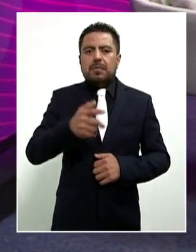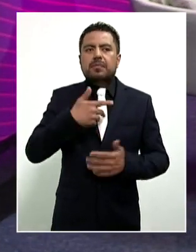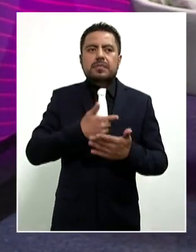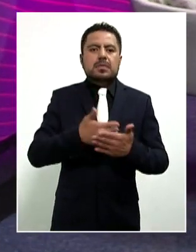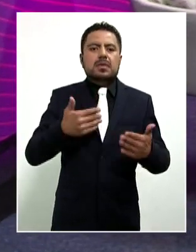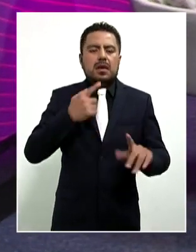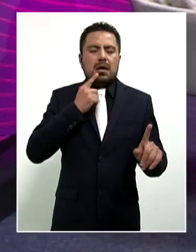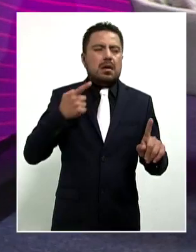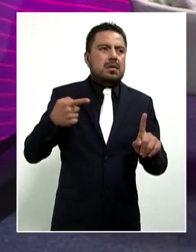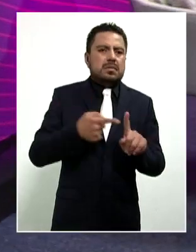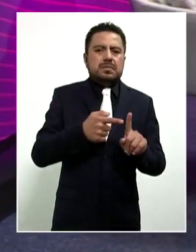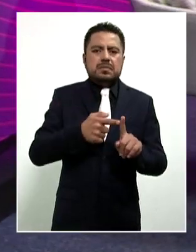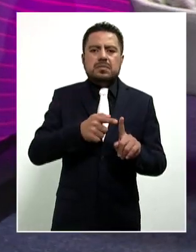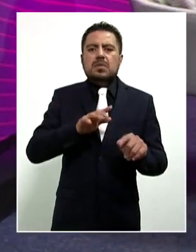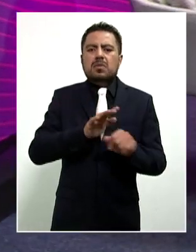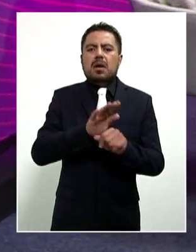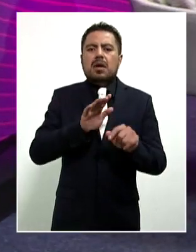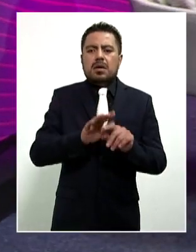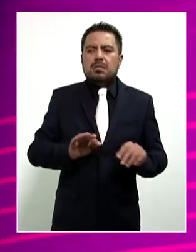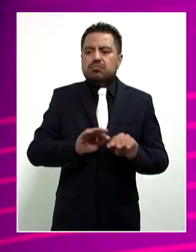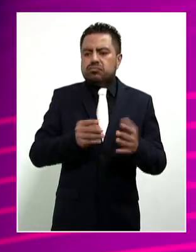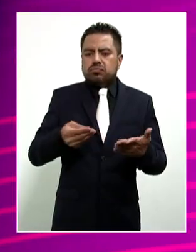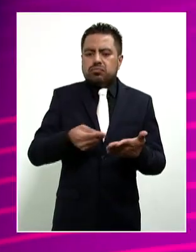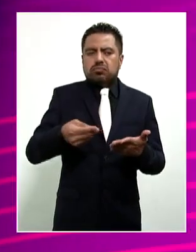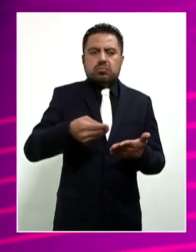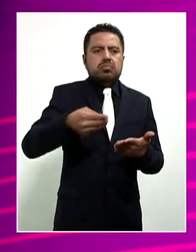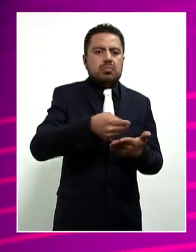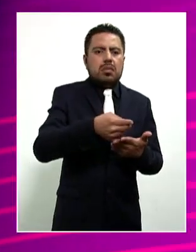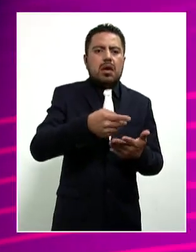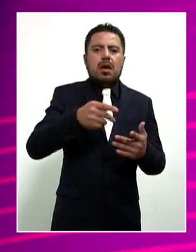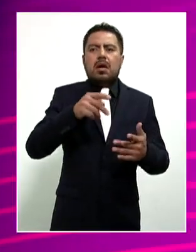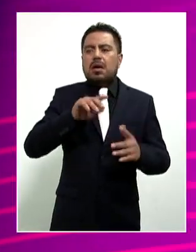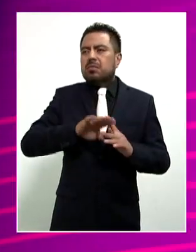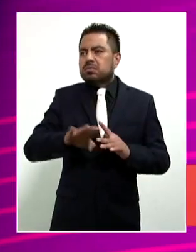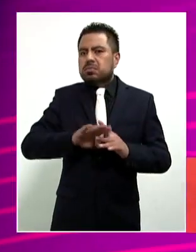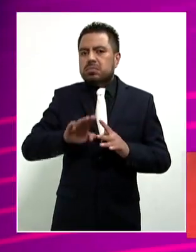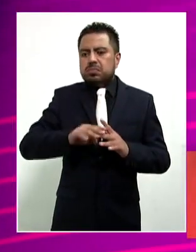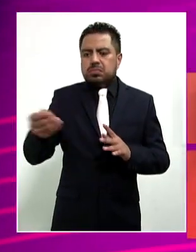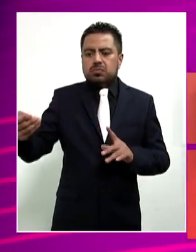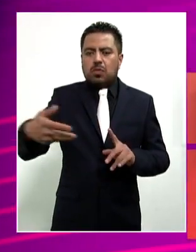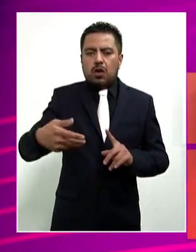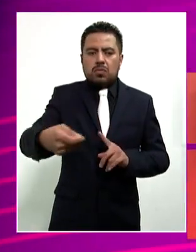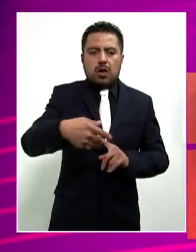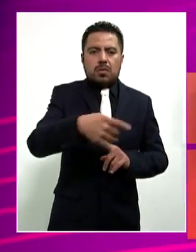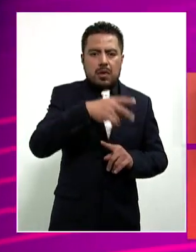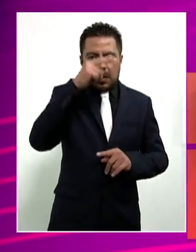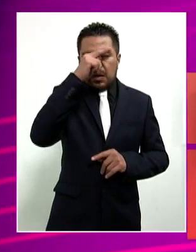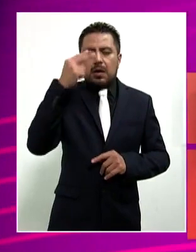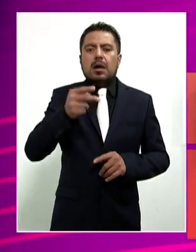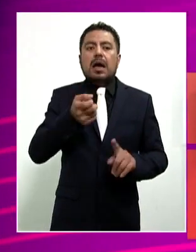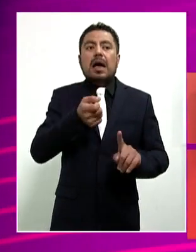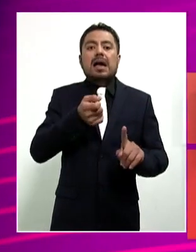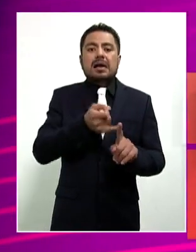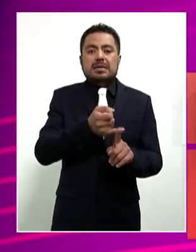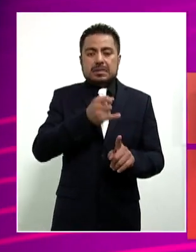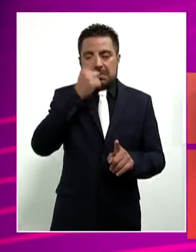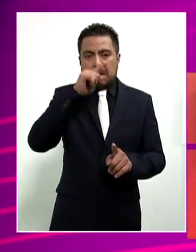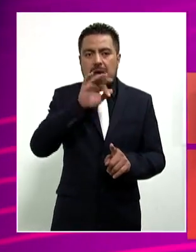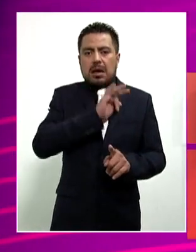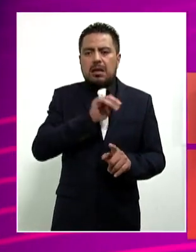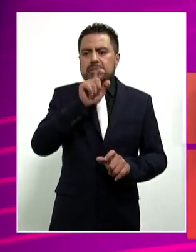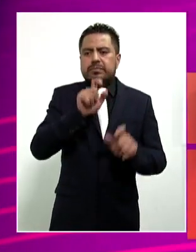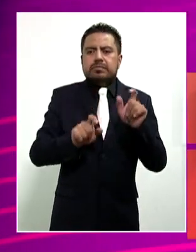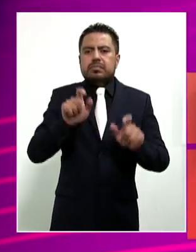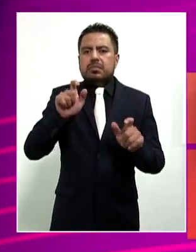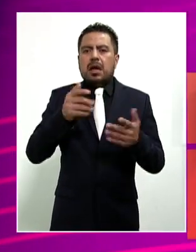querido enfatizar el gran aporte que han hecho los refugiados a México históricamente, precisamente que hay paralelos con